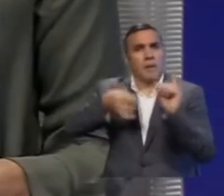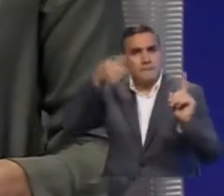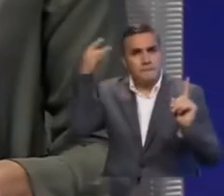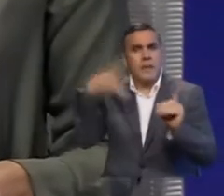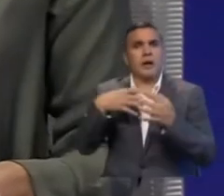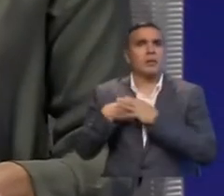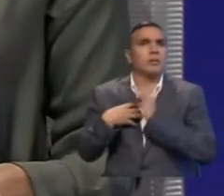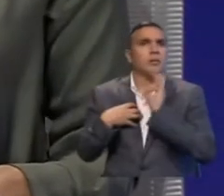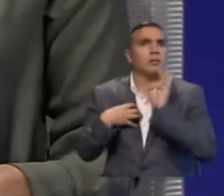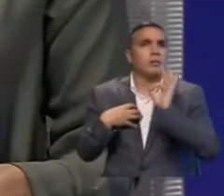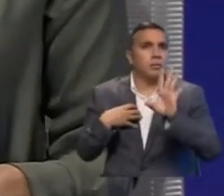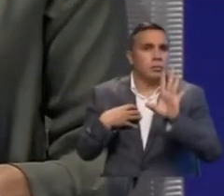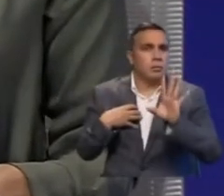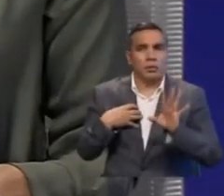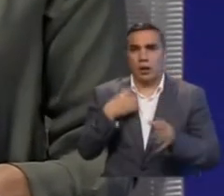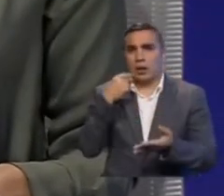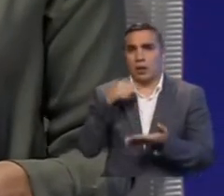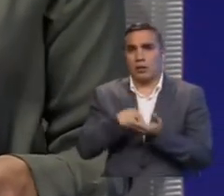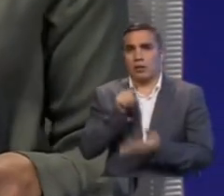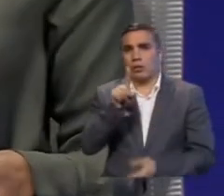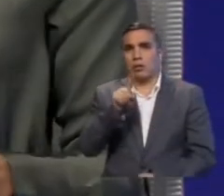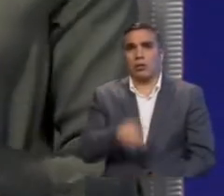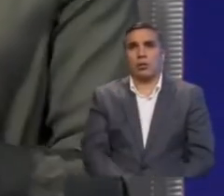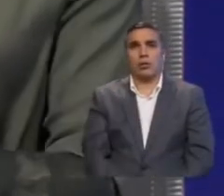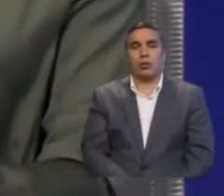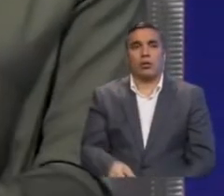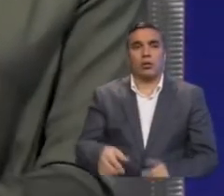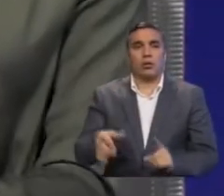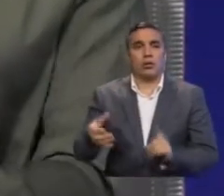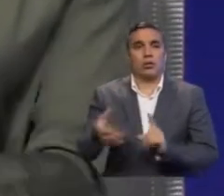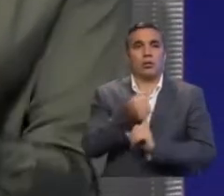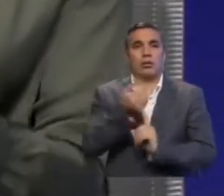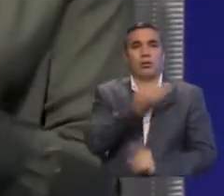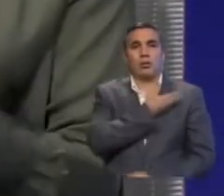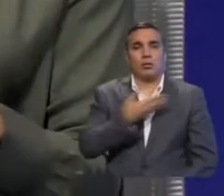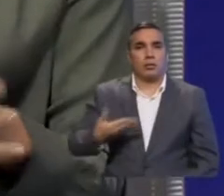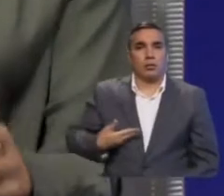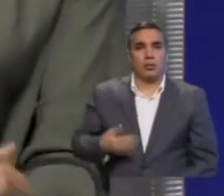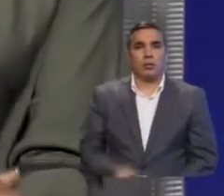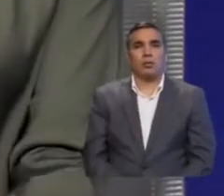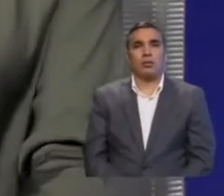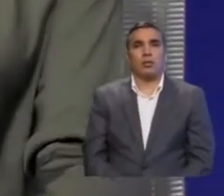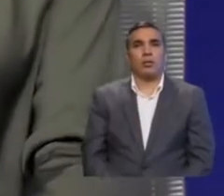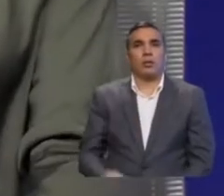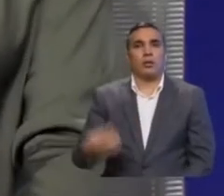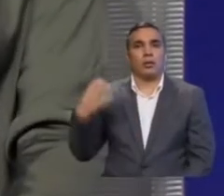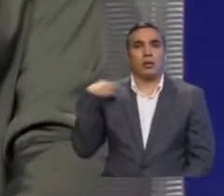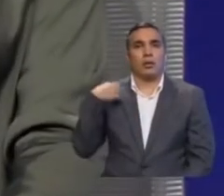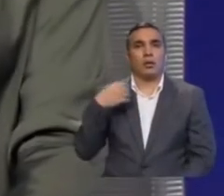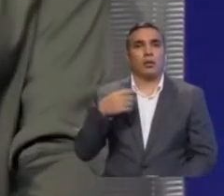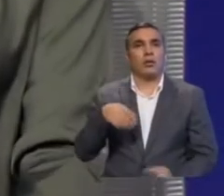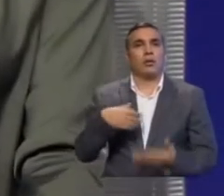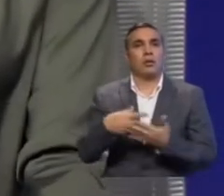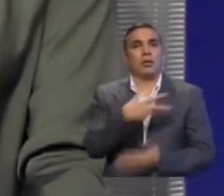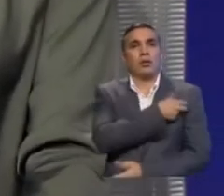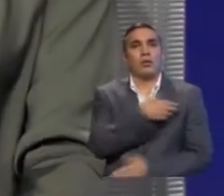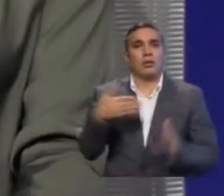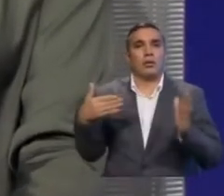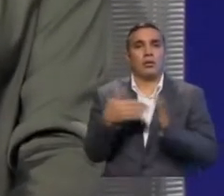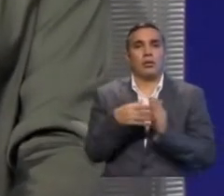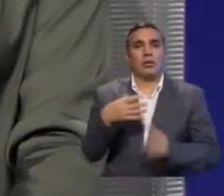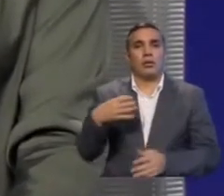pandemia. Si usted es elegido presidente, le va a corresponder garantizar la vacuna contra la